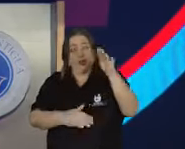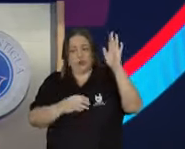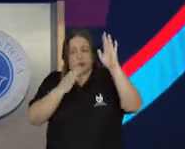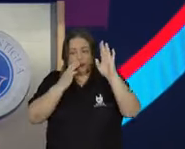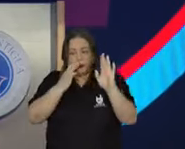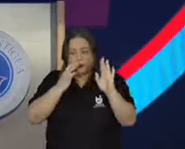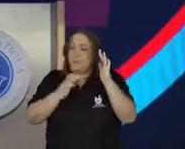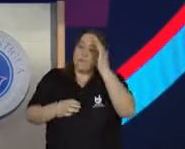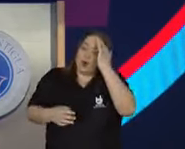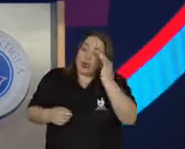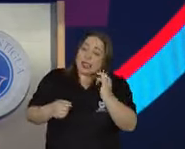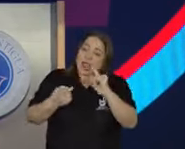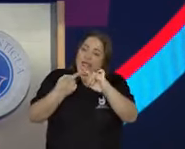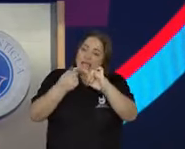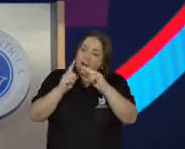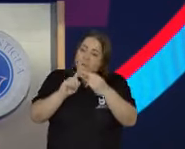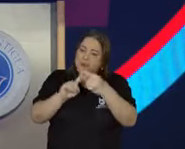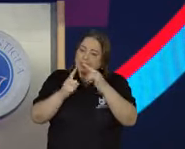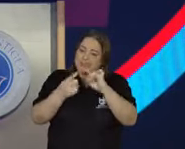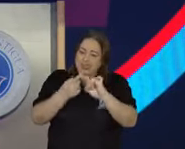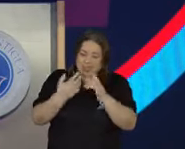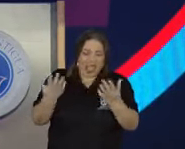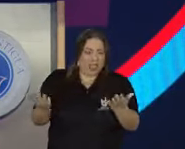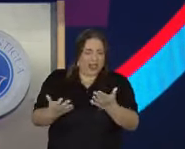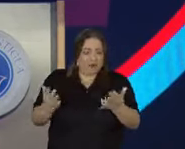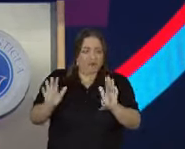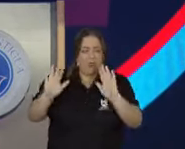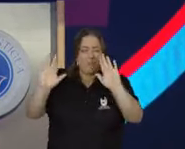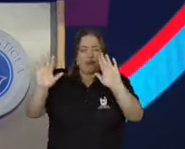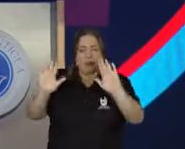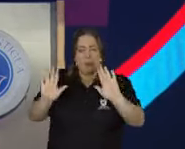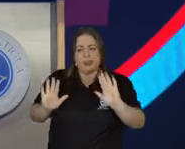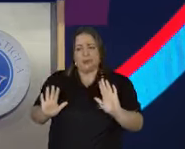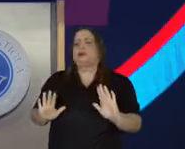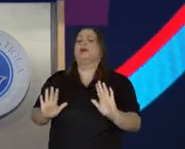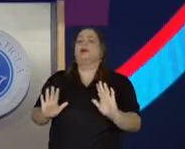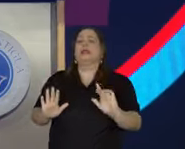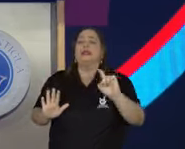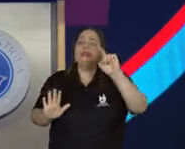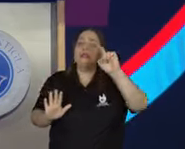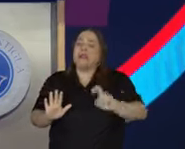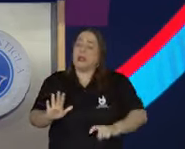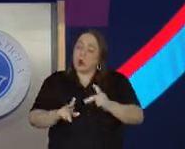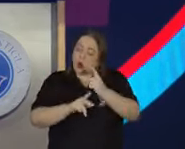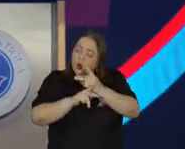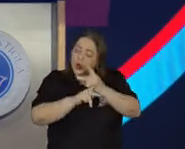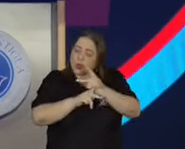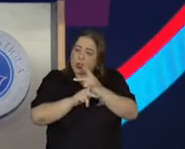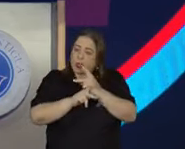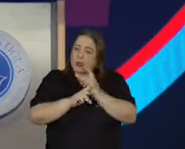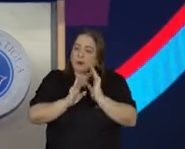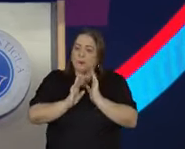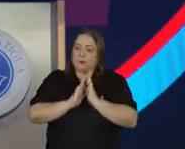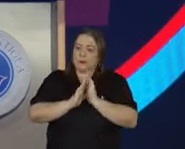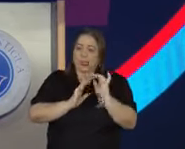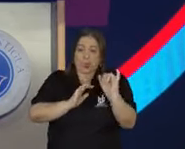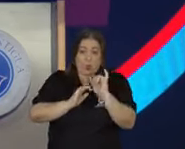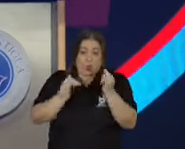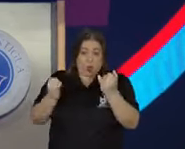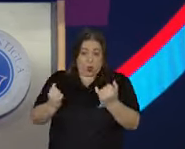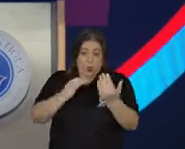las amistades, las relaciones son algo extraordinario. Y hay que conservarlas, hay que cuidarlas. Al igual que en esta